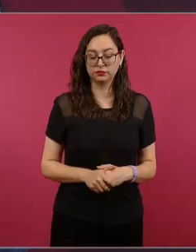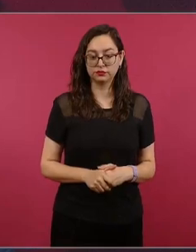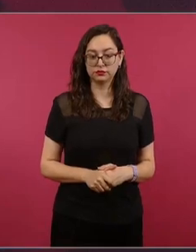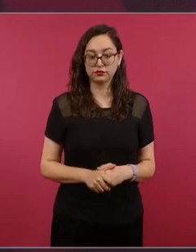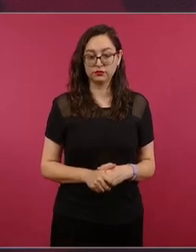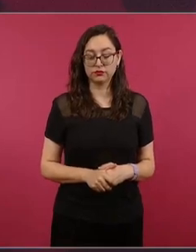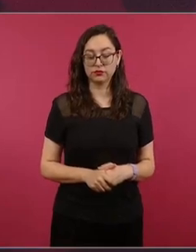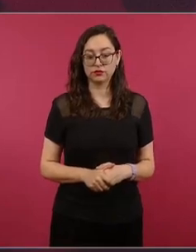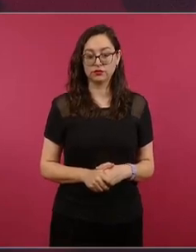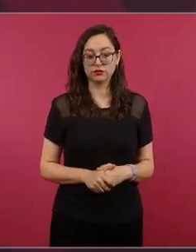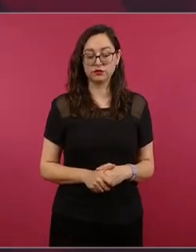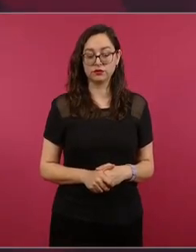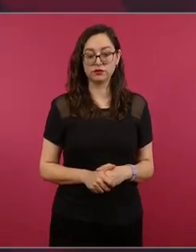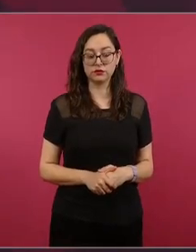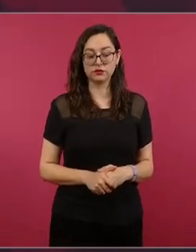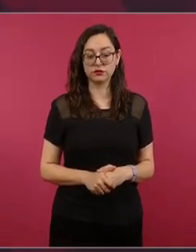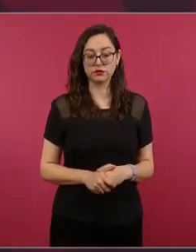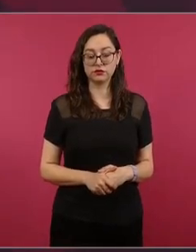Sin embargo,